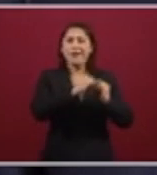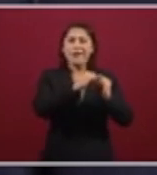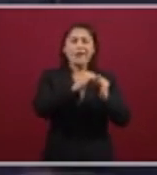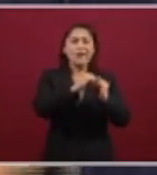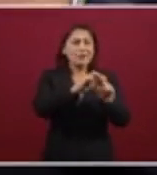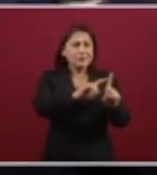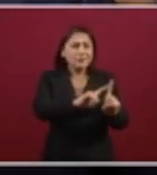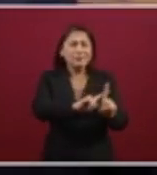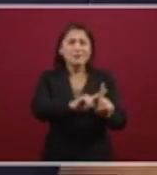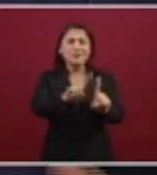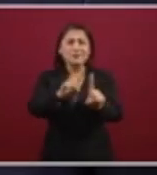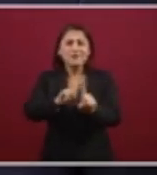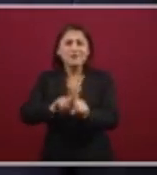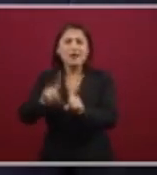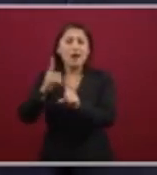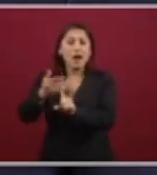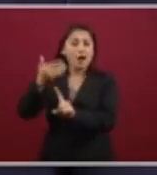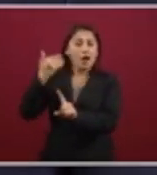que se fueron creando.